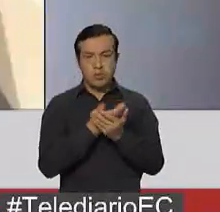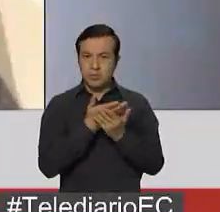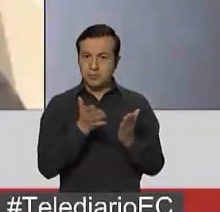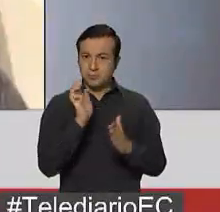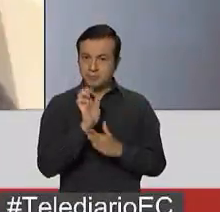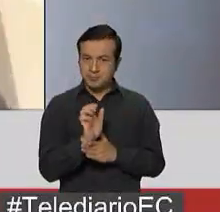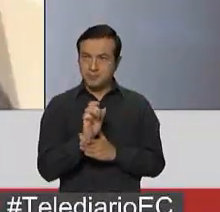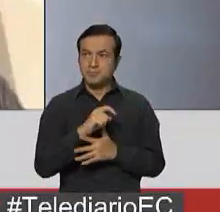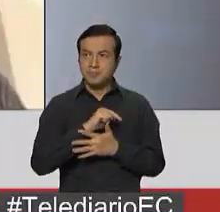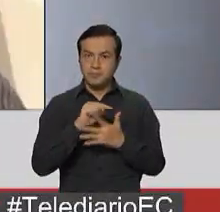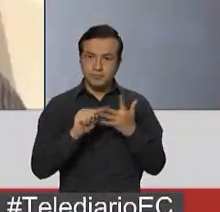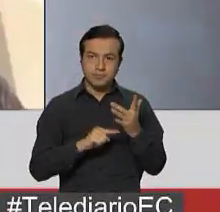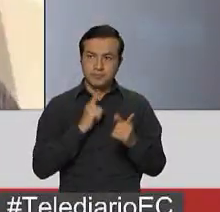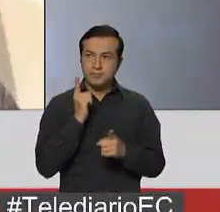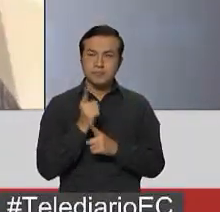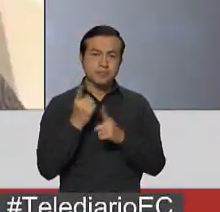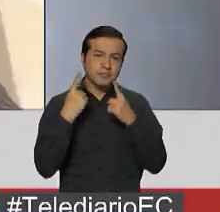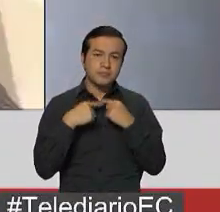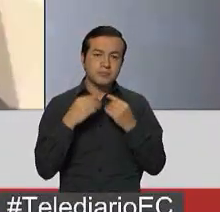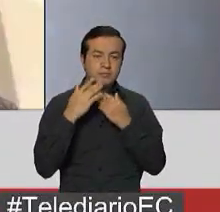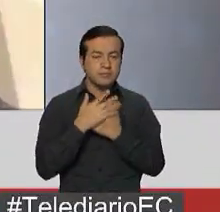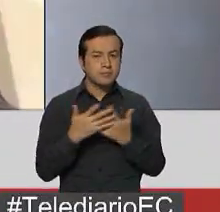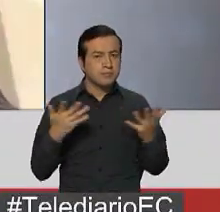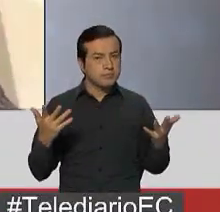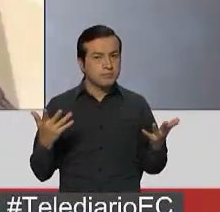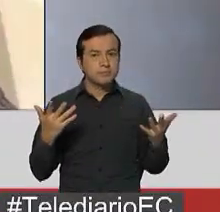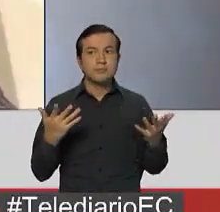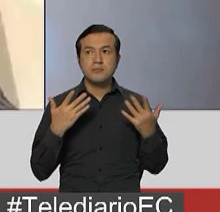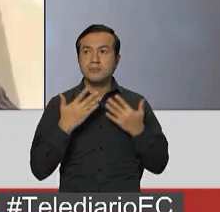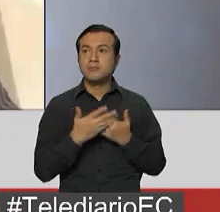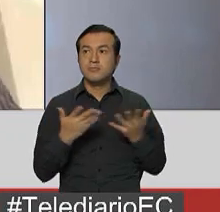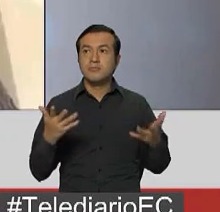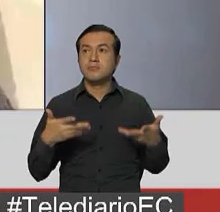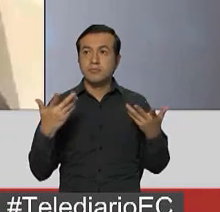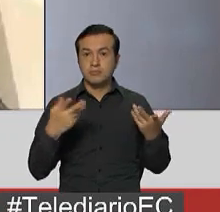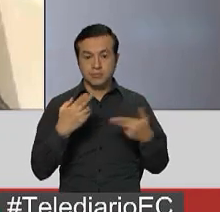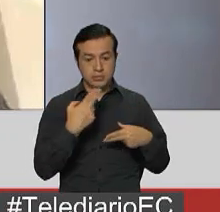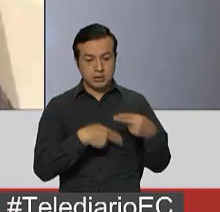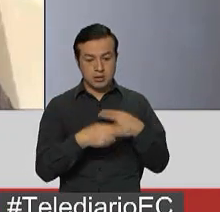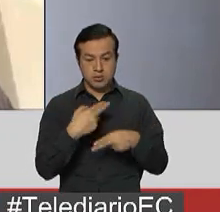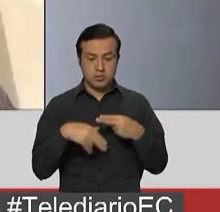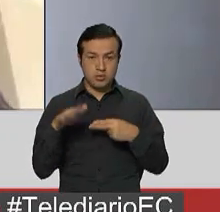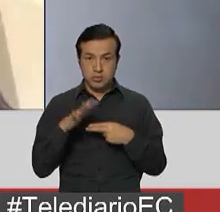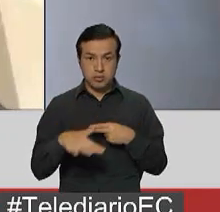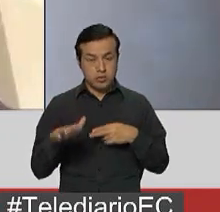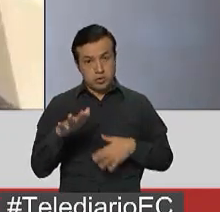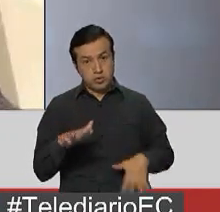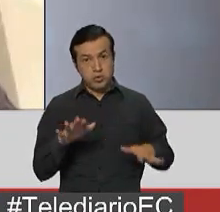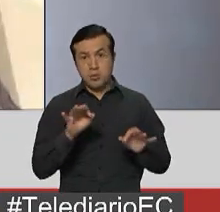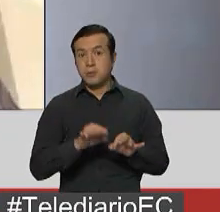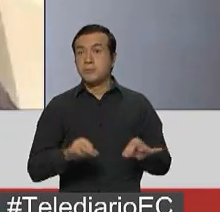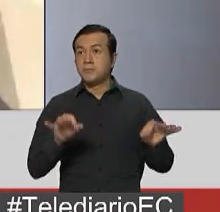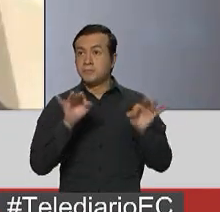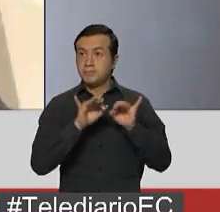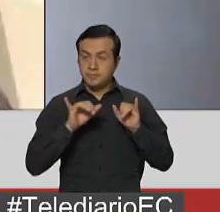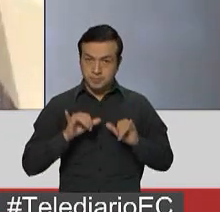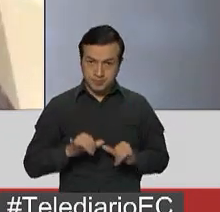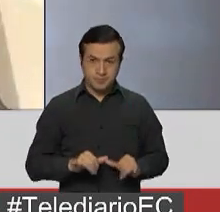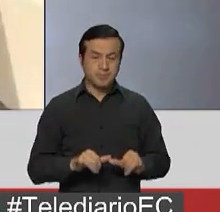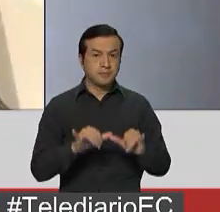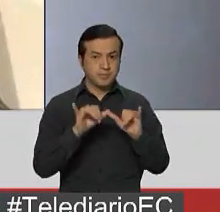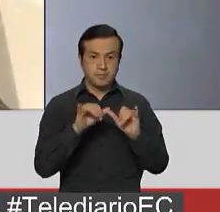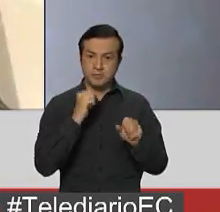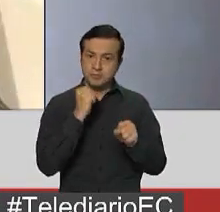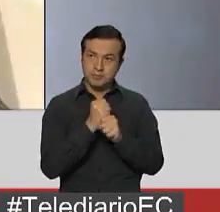tenemos que enfatizar en el comercio local para mantener nuestros